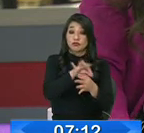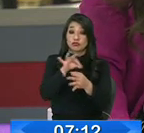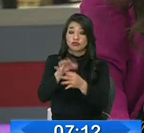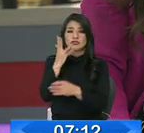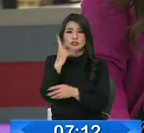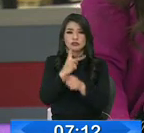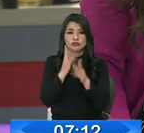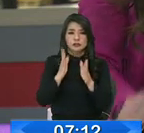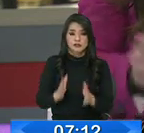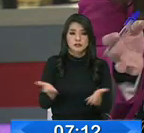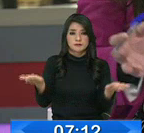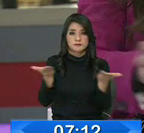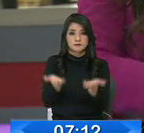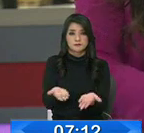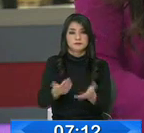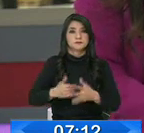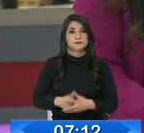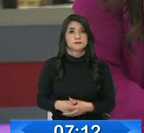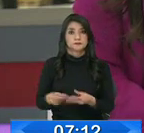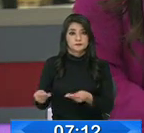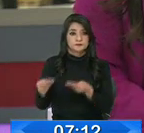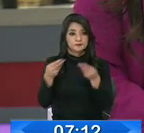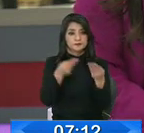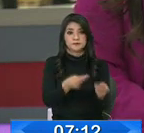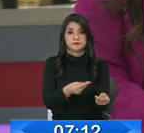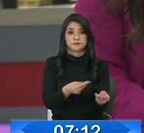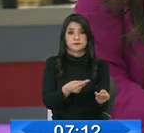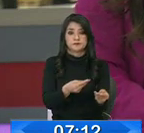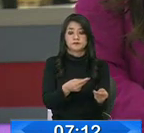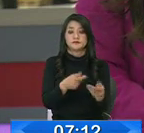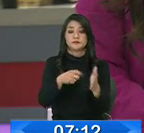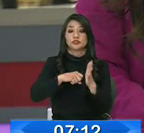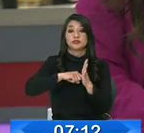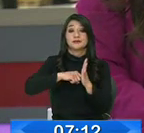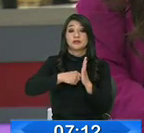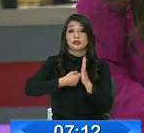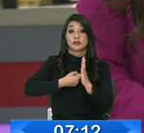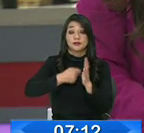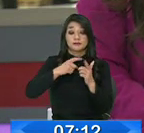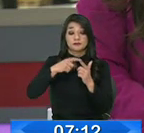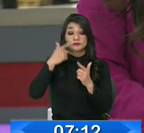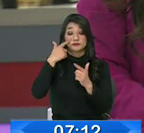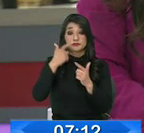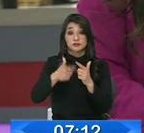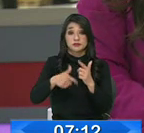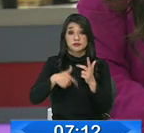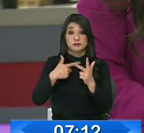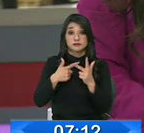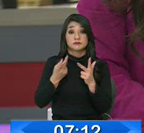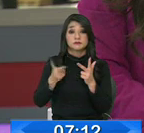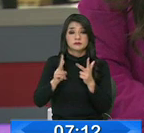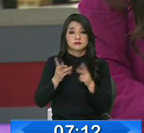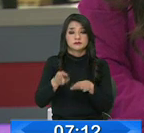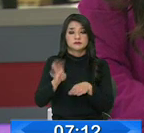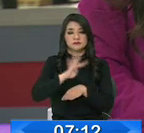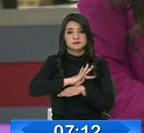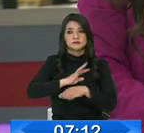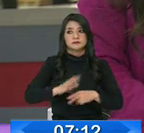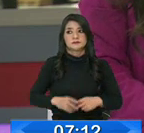consejeros presentes. El mismo será entregado a la Contraloría, Fiscalía General del Estado y a la Asamblea